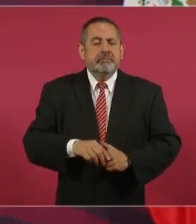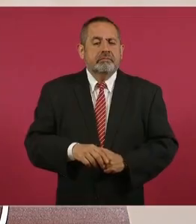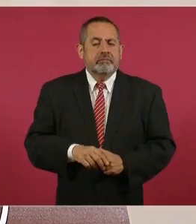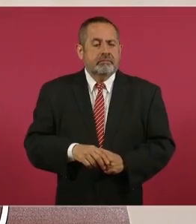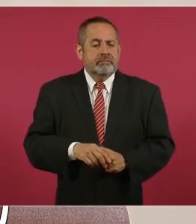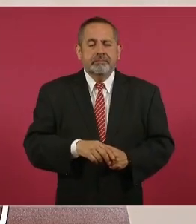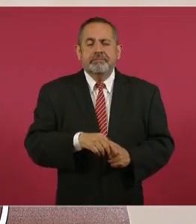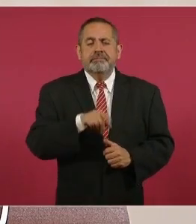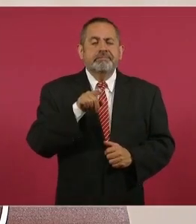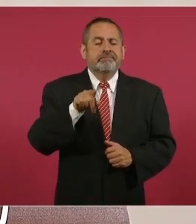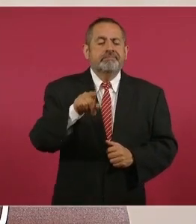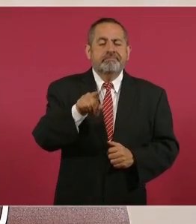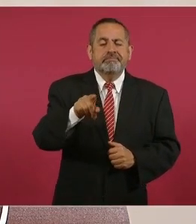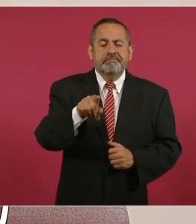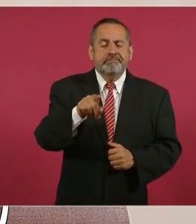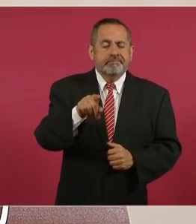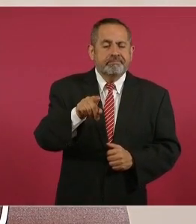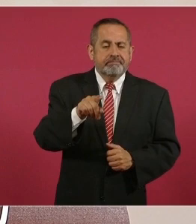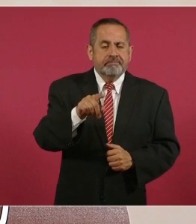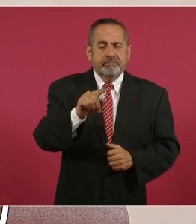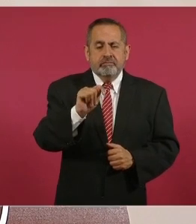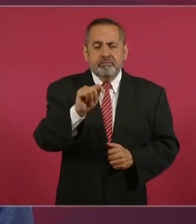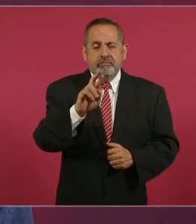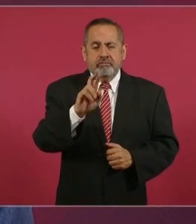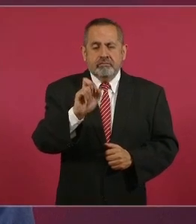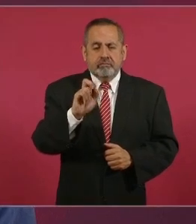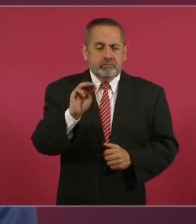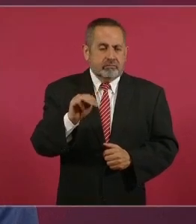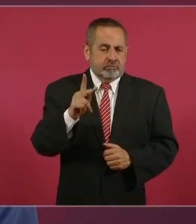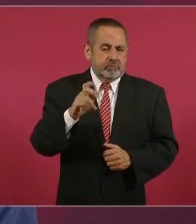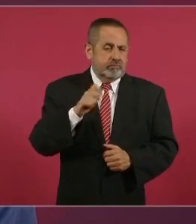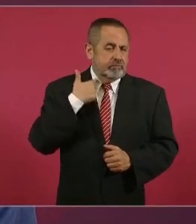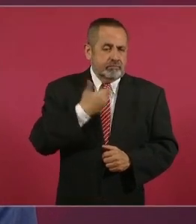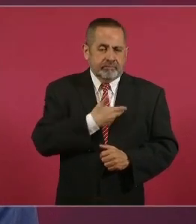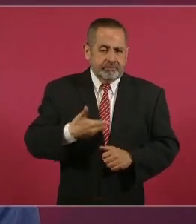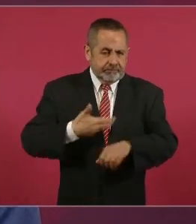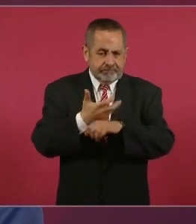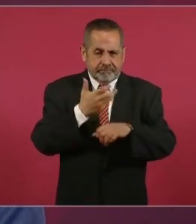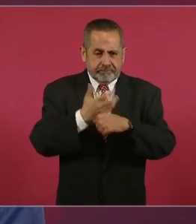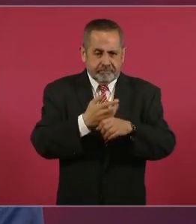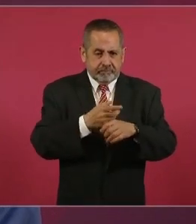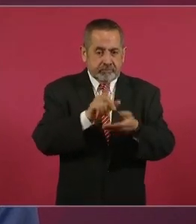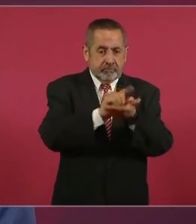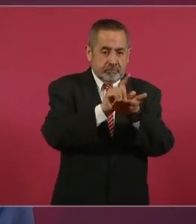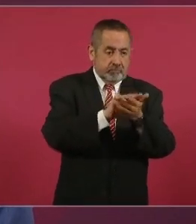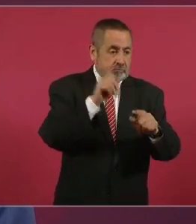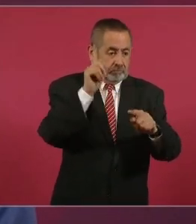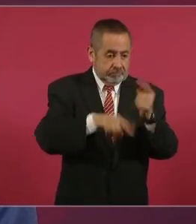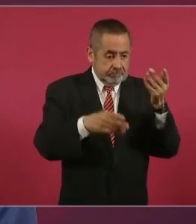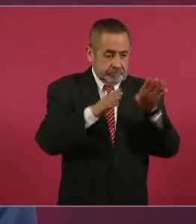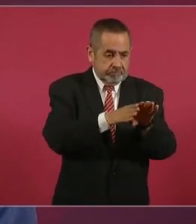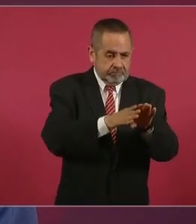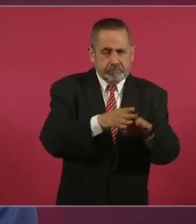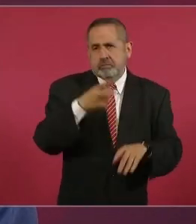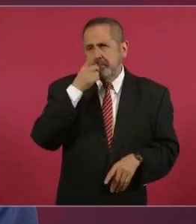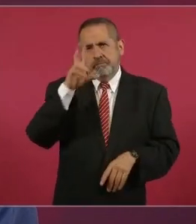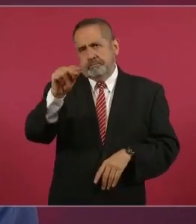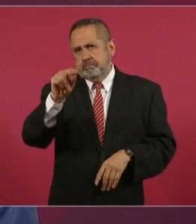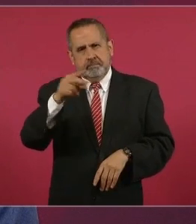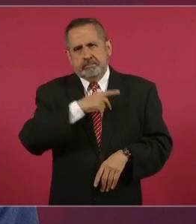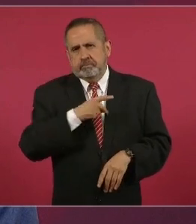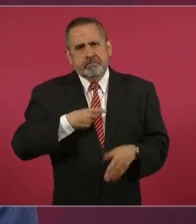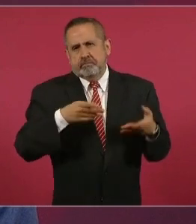el tweet a Trump. Me manifesté en contra.